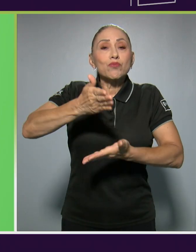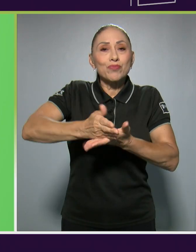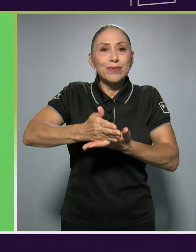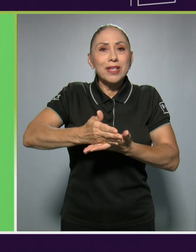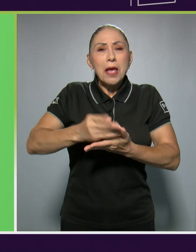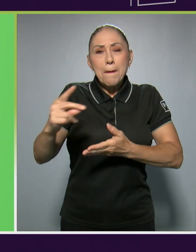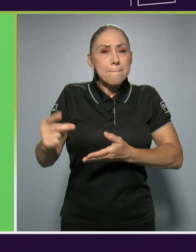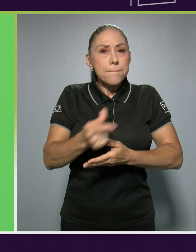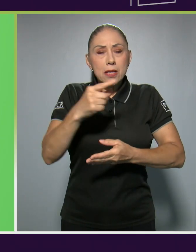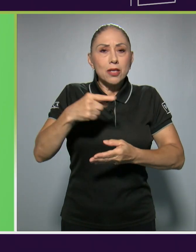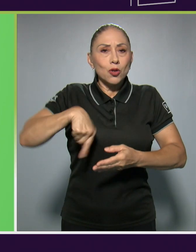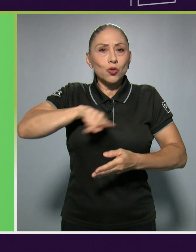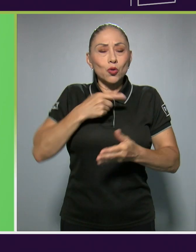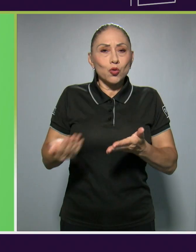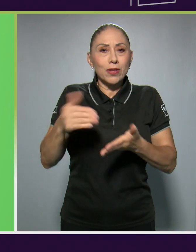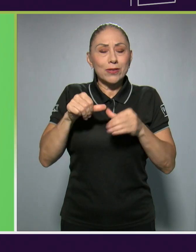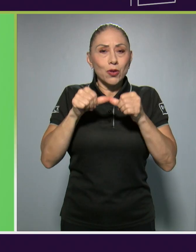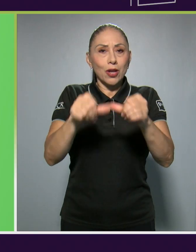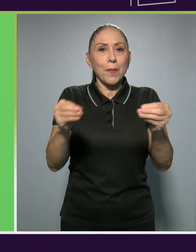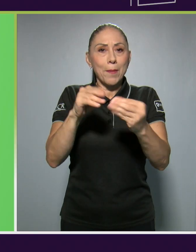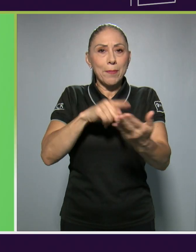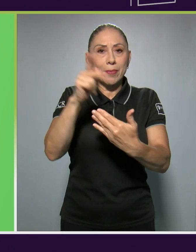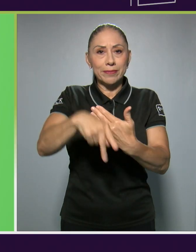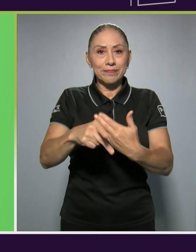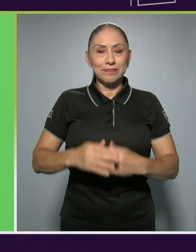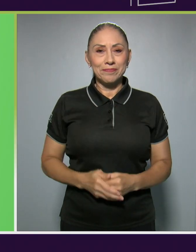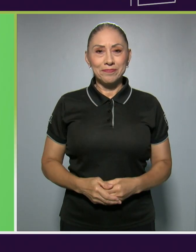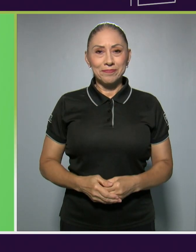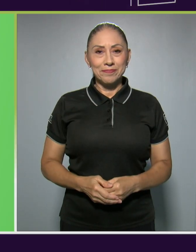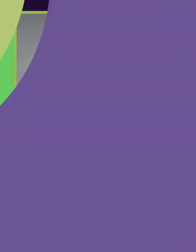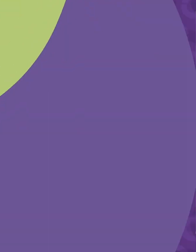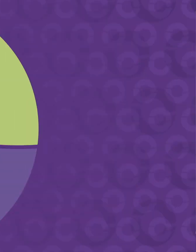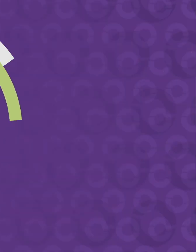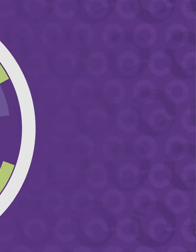nada estaremos de vuelta con más del programa.